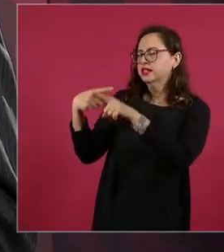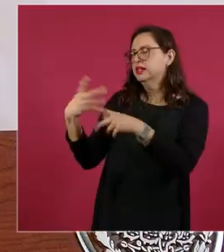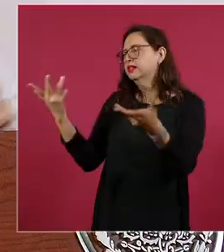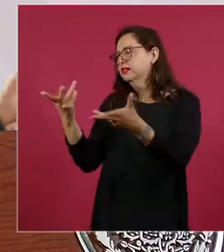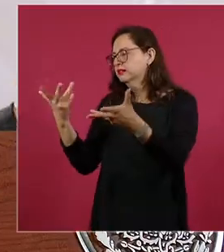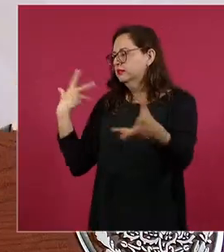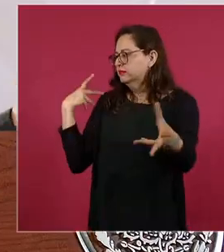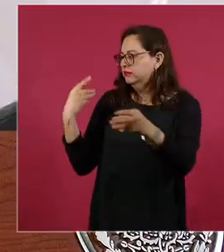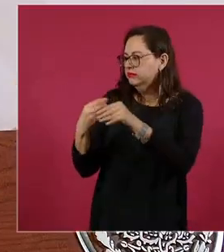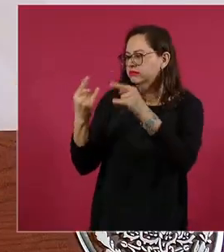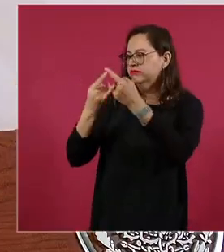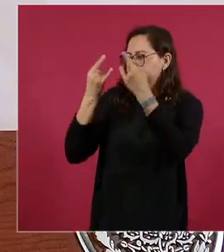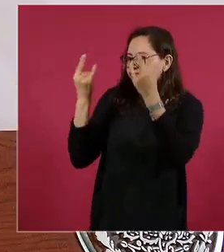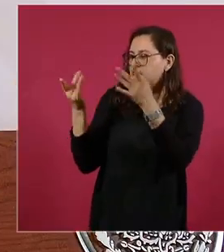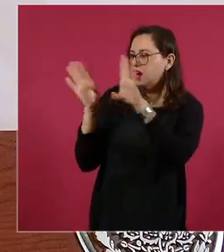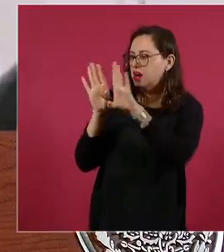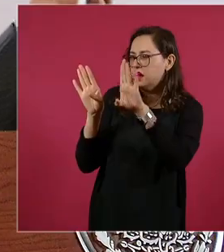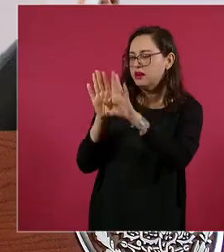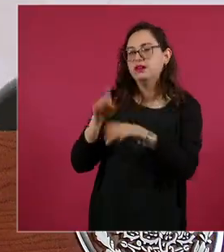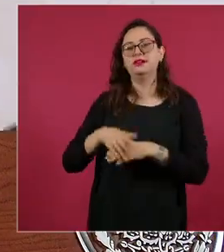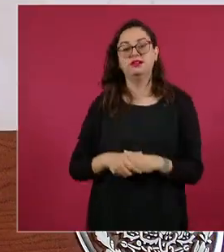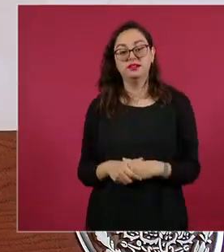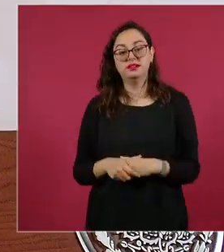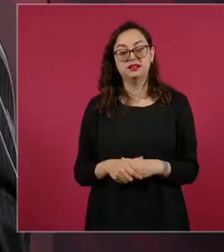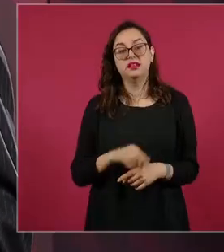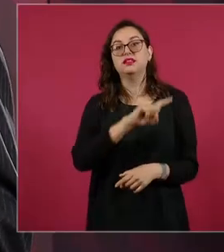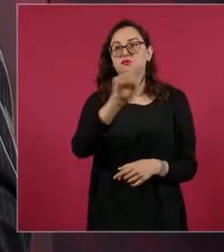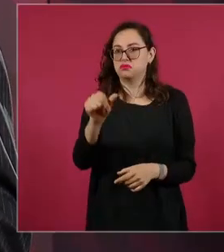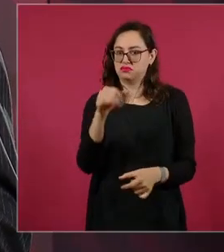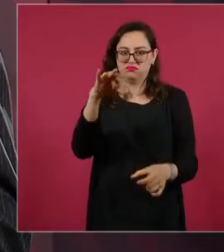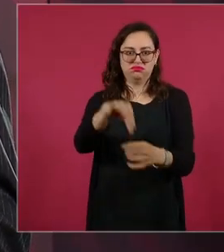y que ya después el pueblo decida